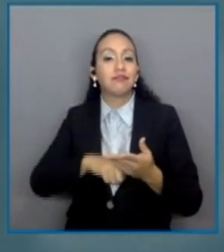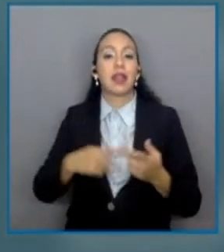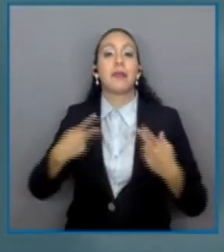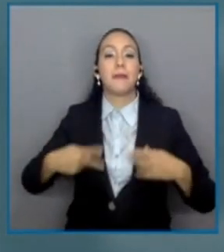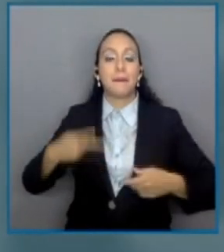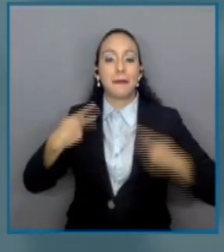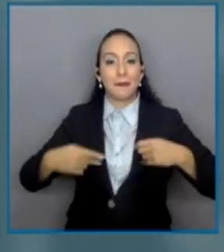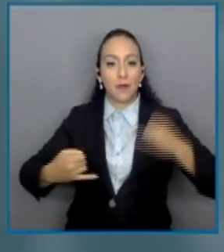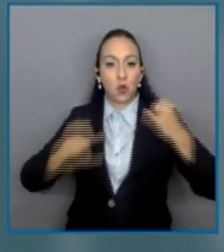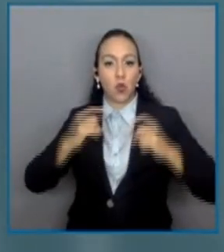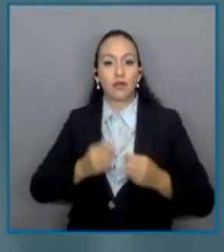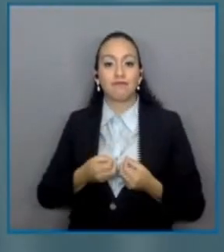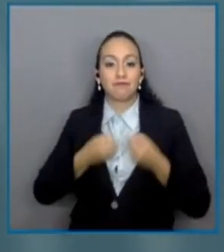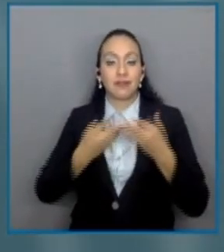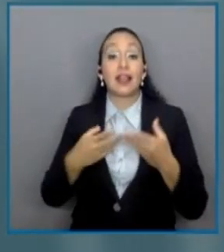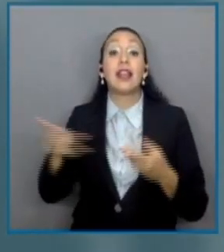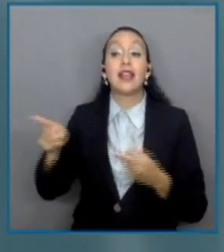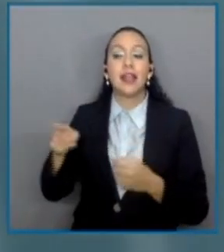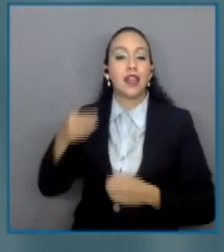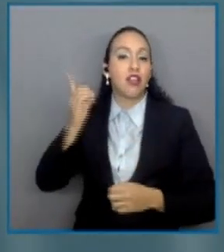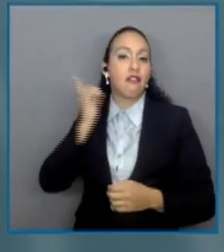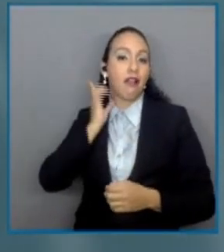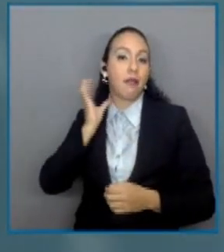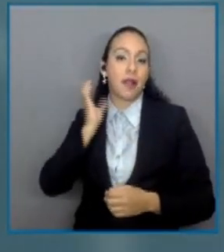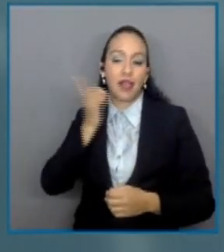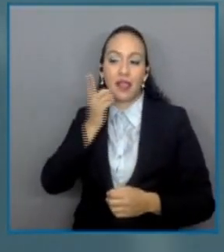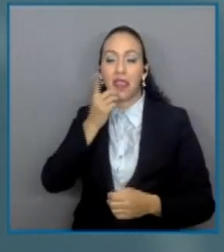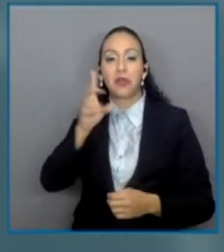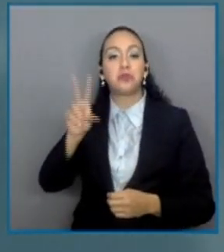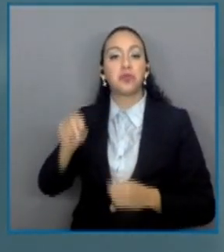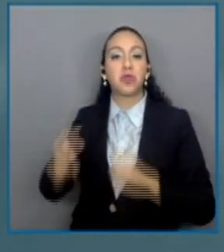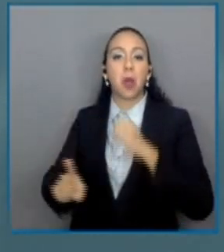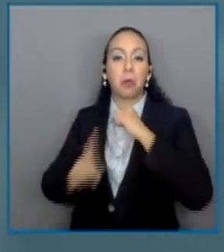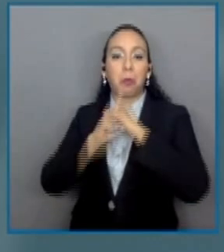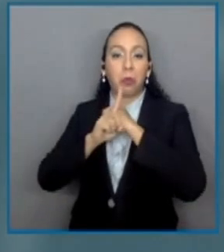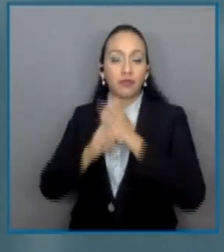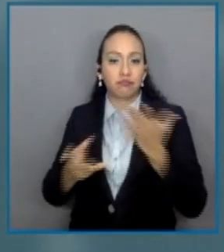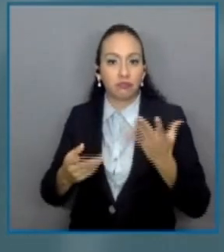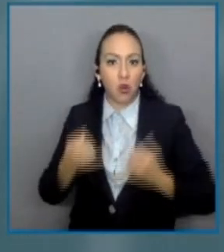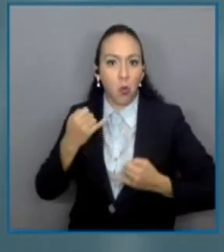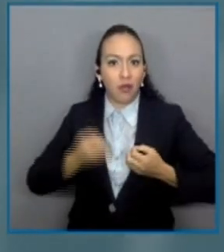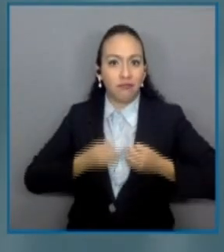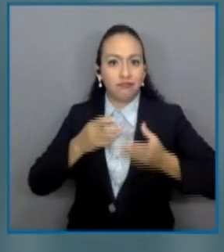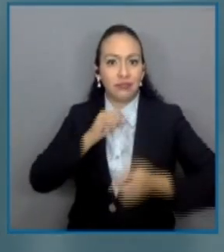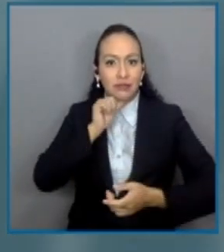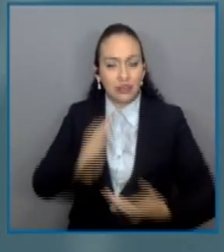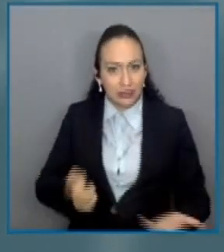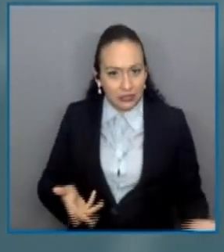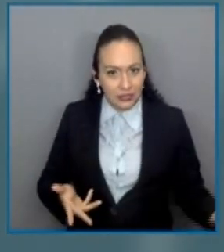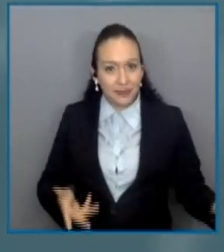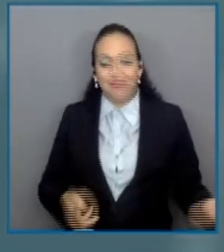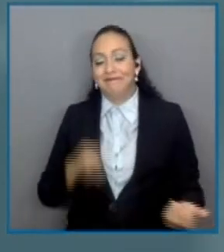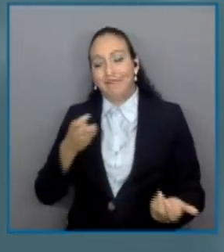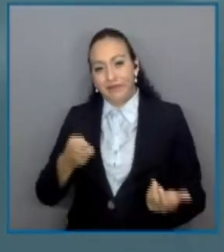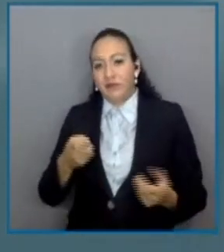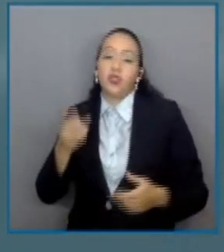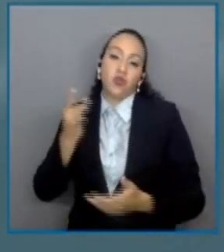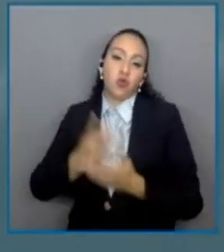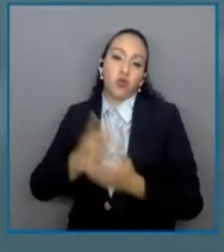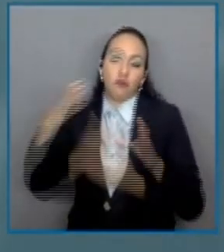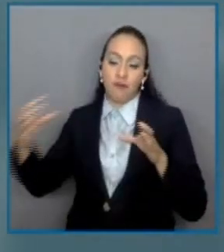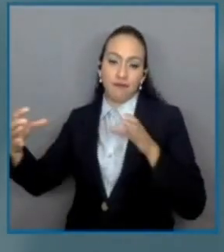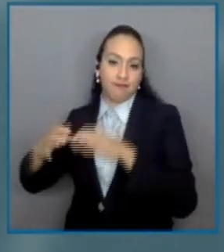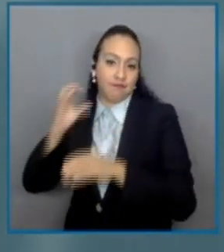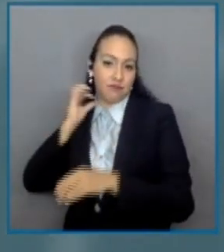rechazo a dichos foros. También reforzarán la defensa de la división de poderes y de la carrera judicial, que es fortaleza de la independencia